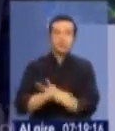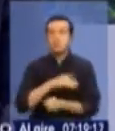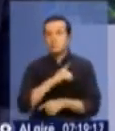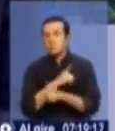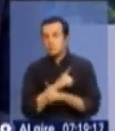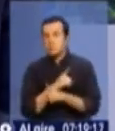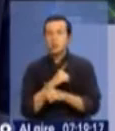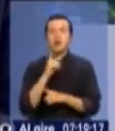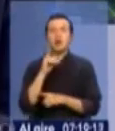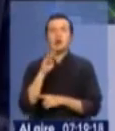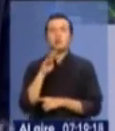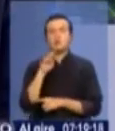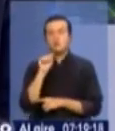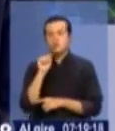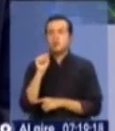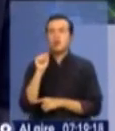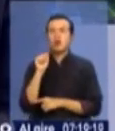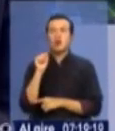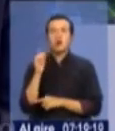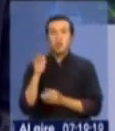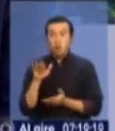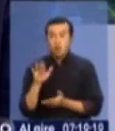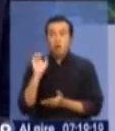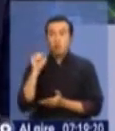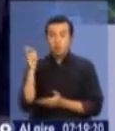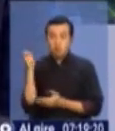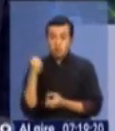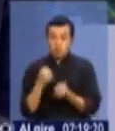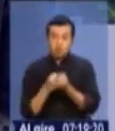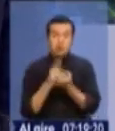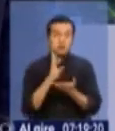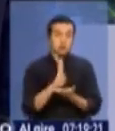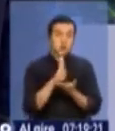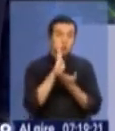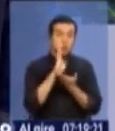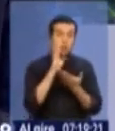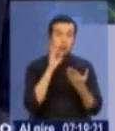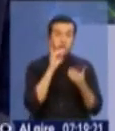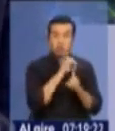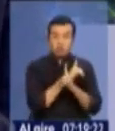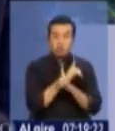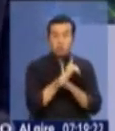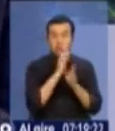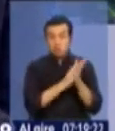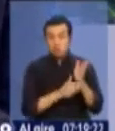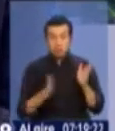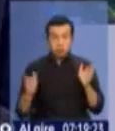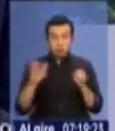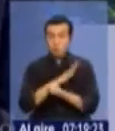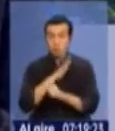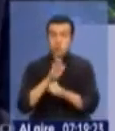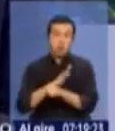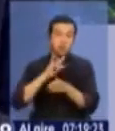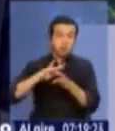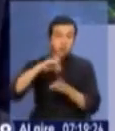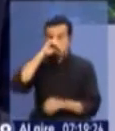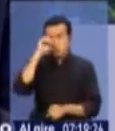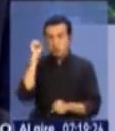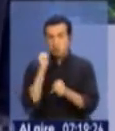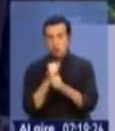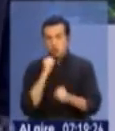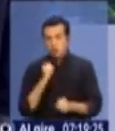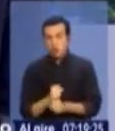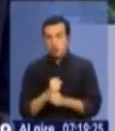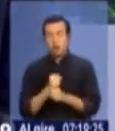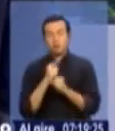padres de hijos seguro pal por discapacidad el régimen de salud desde luego los riesgos de trabajo y el